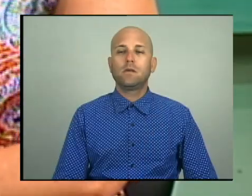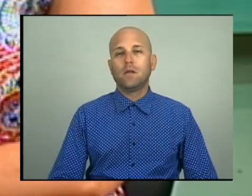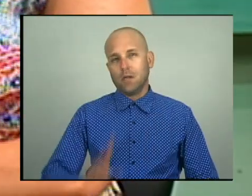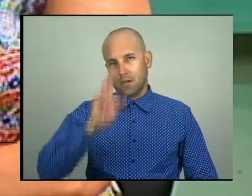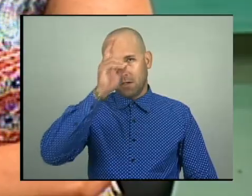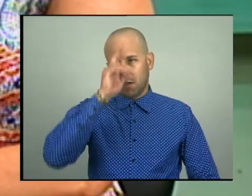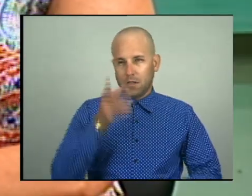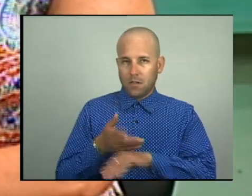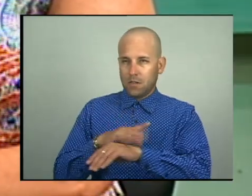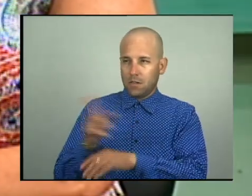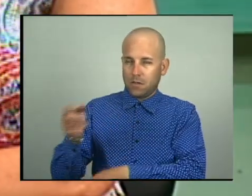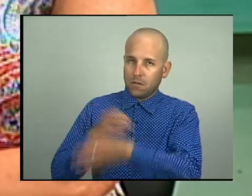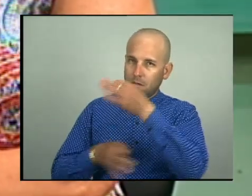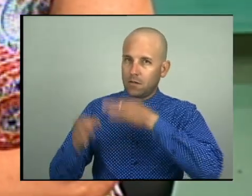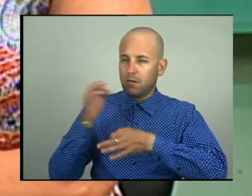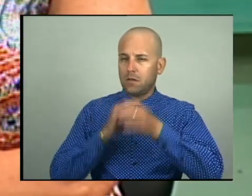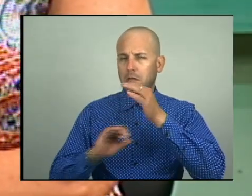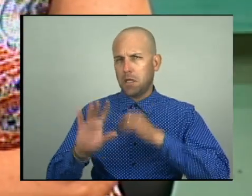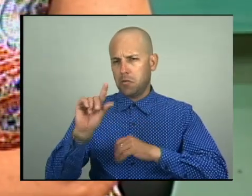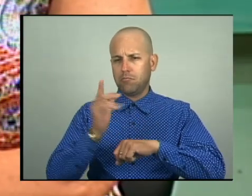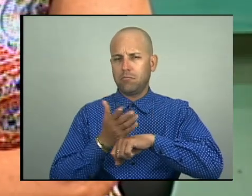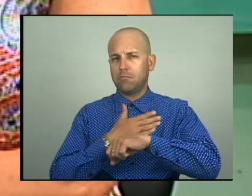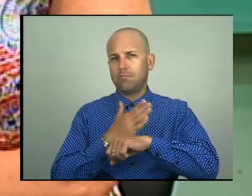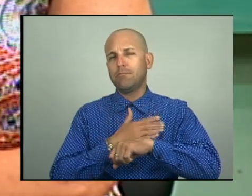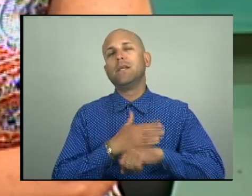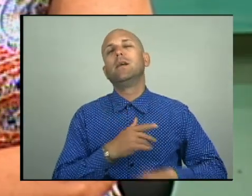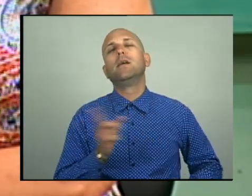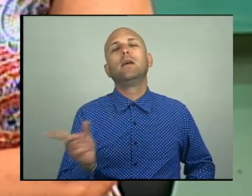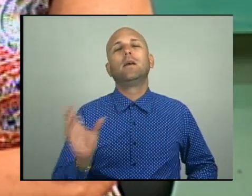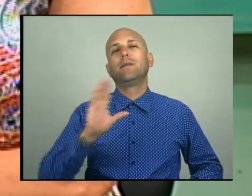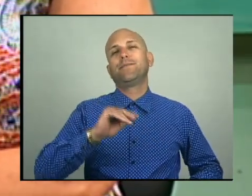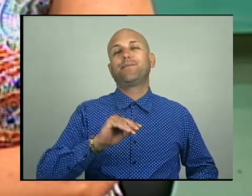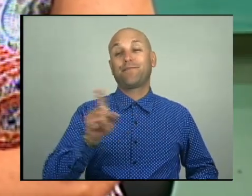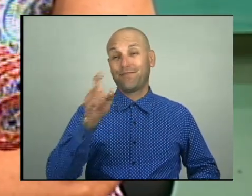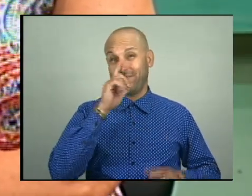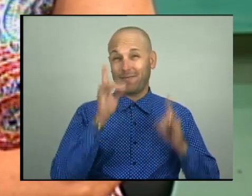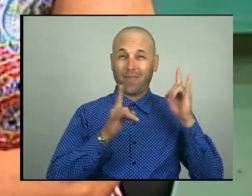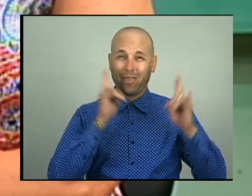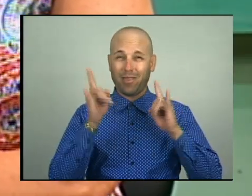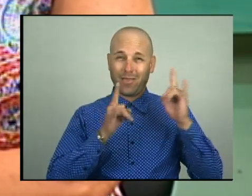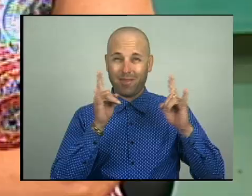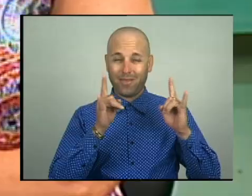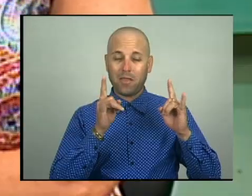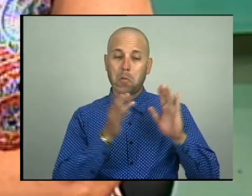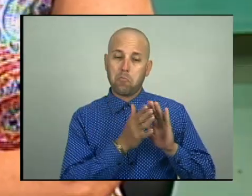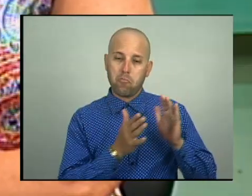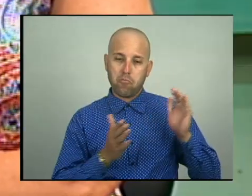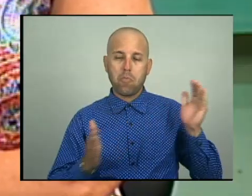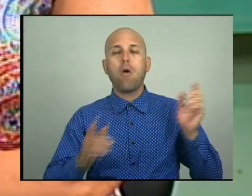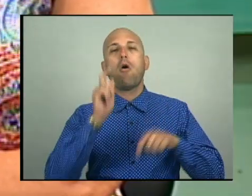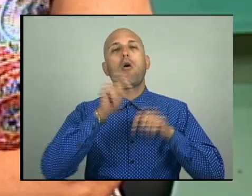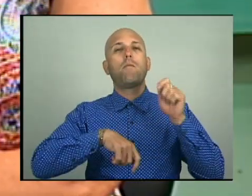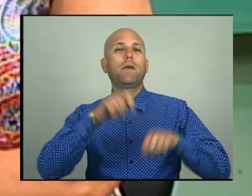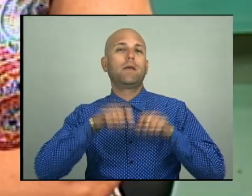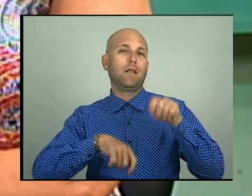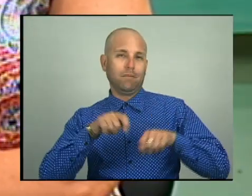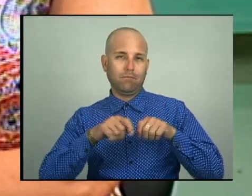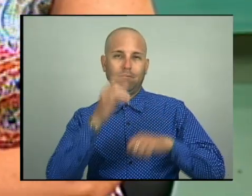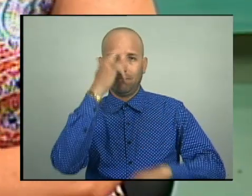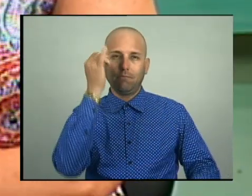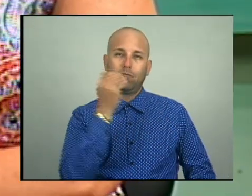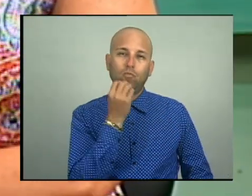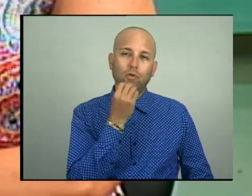Doctor, me comentaba usted hace algunos minutos que los niños que se operan por tener tetralogía de